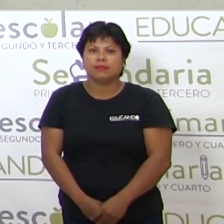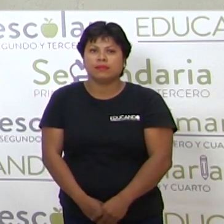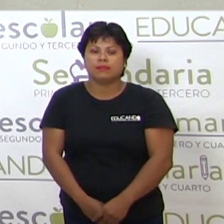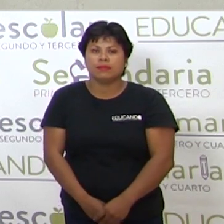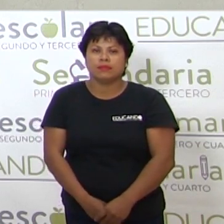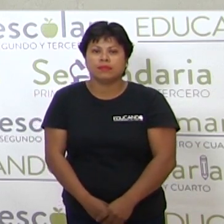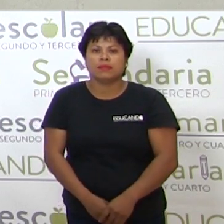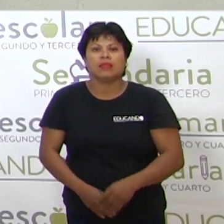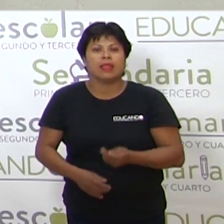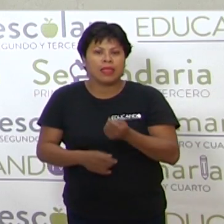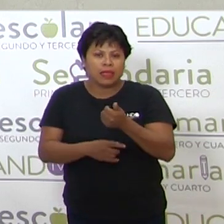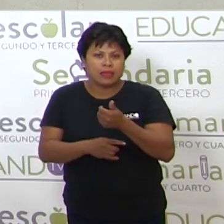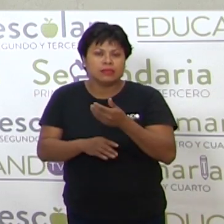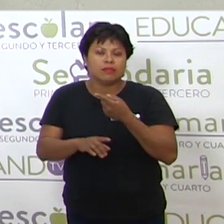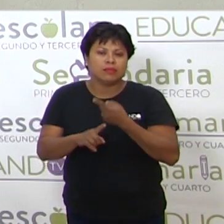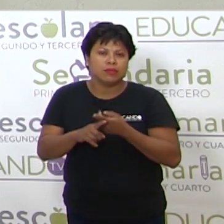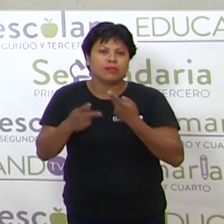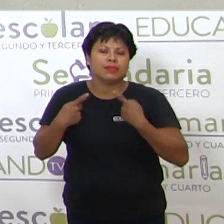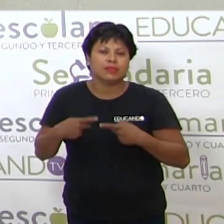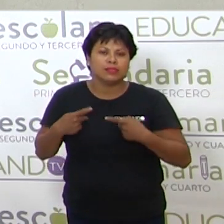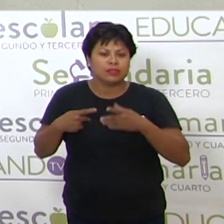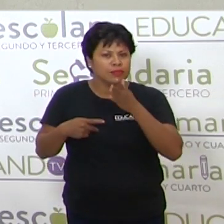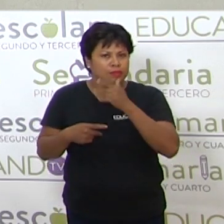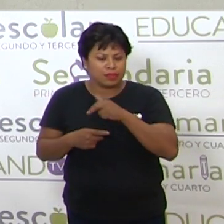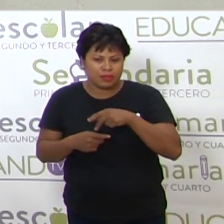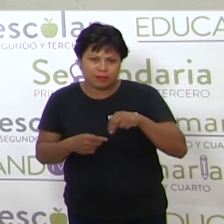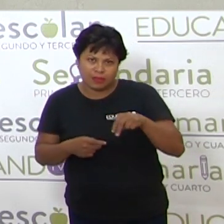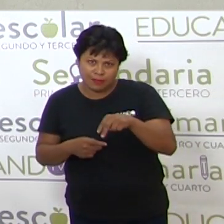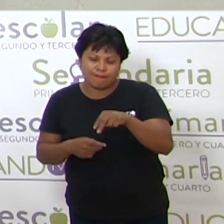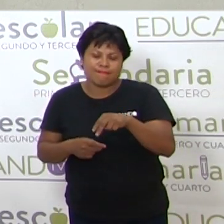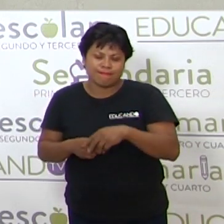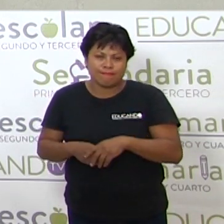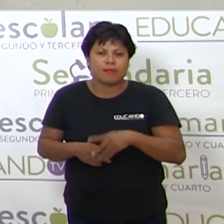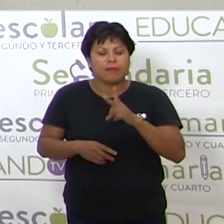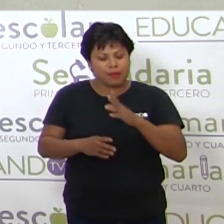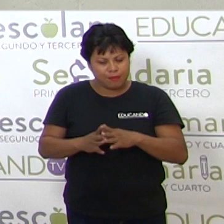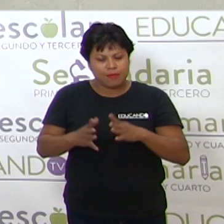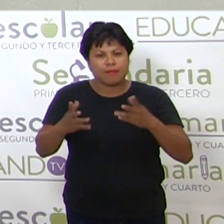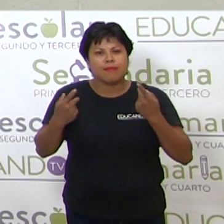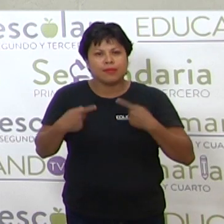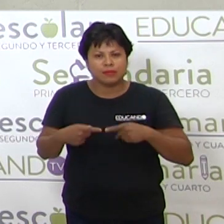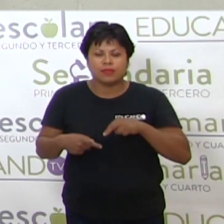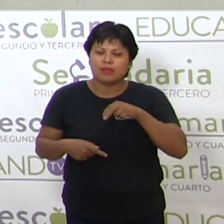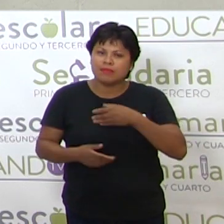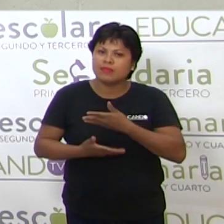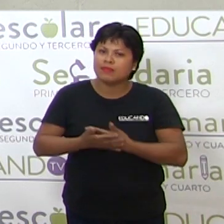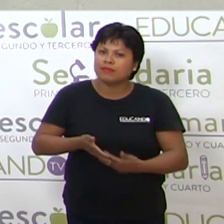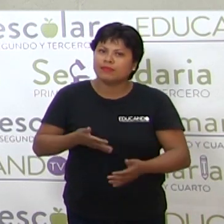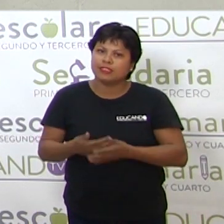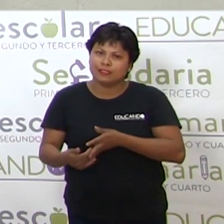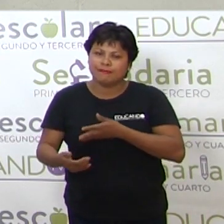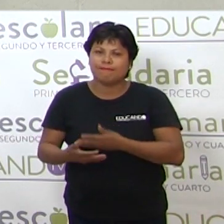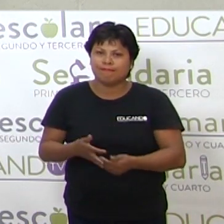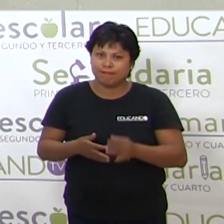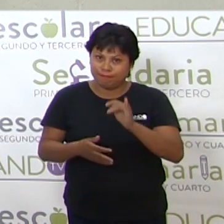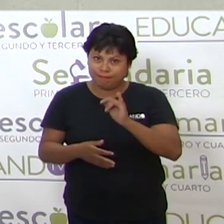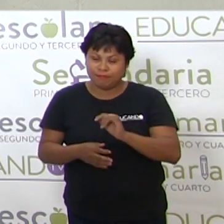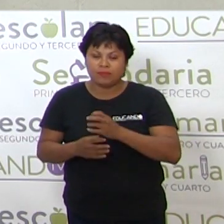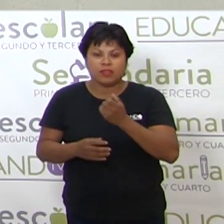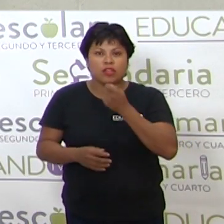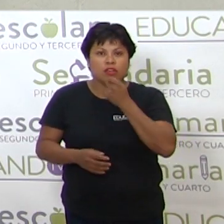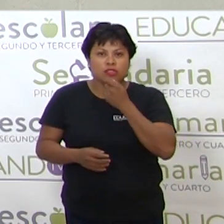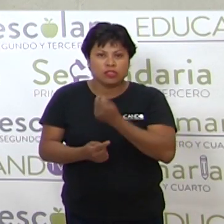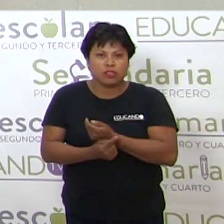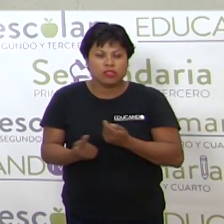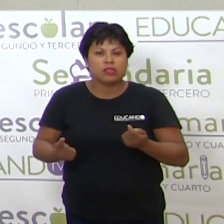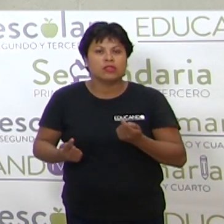por las personas que no pueden caminar entonces pero la gran mayoría caminamos verdad y los niños